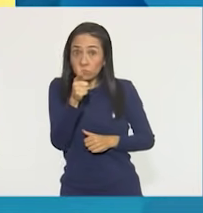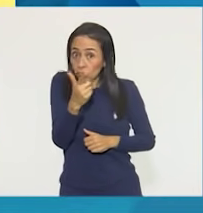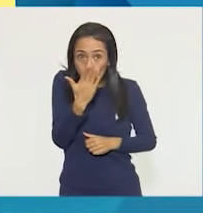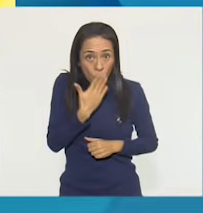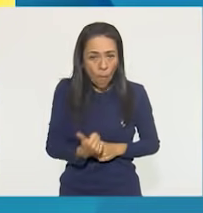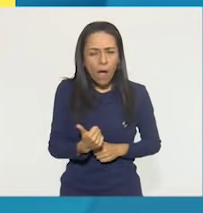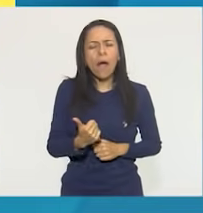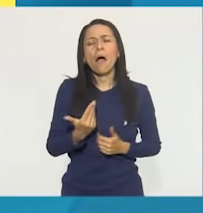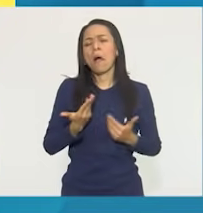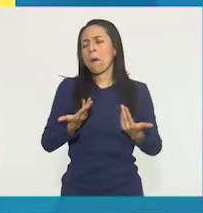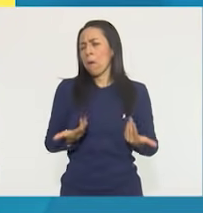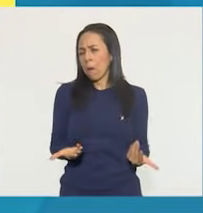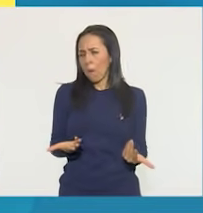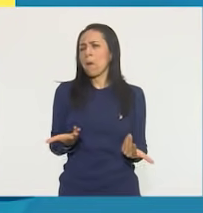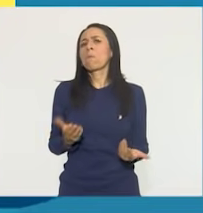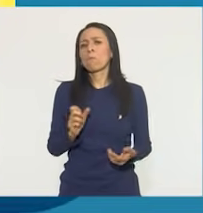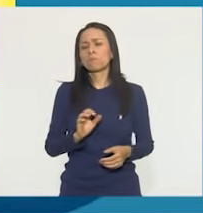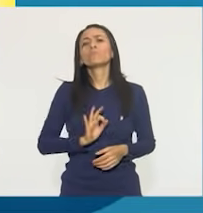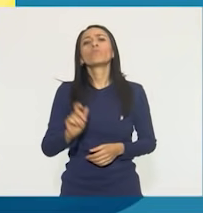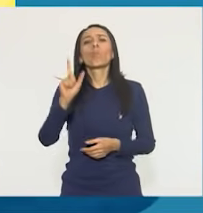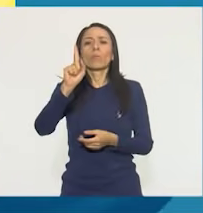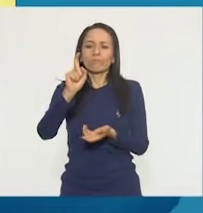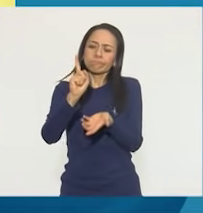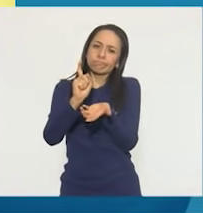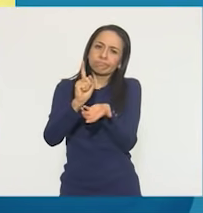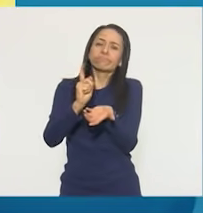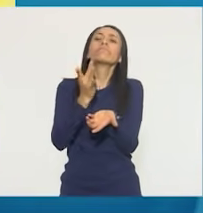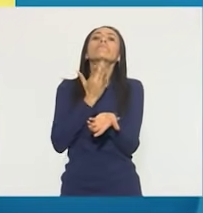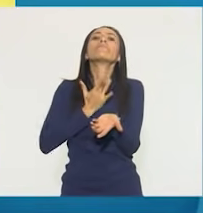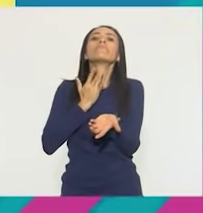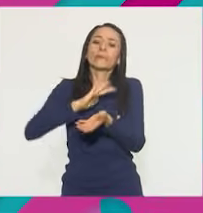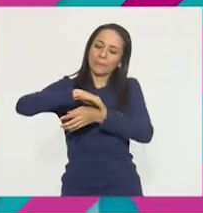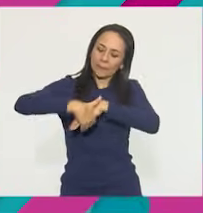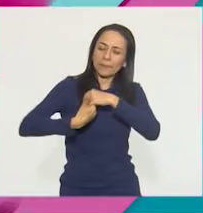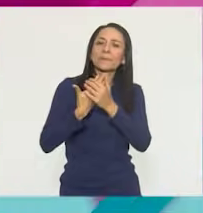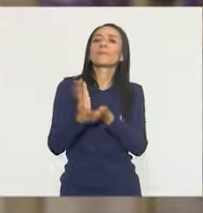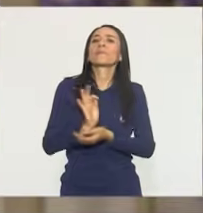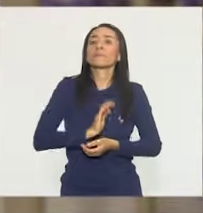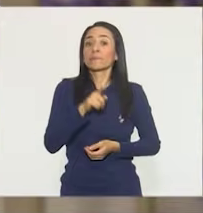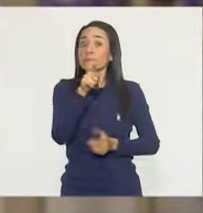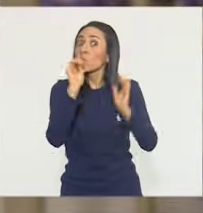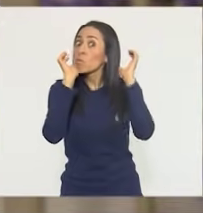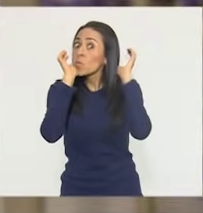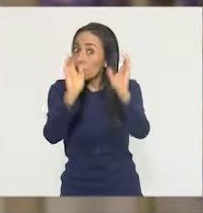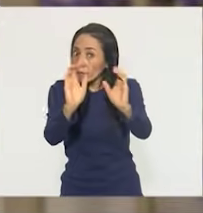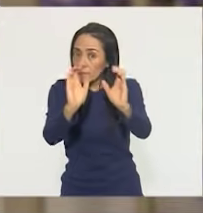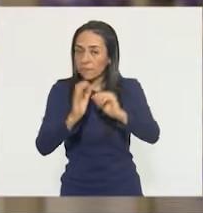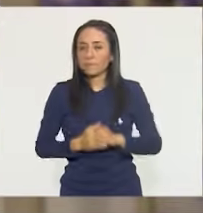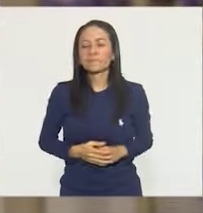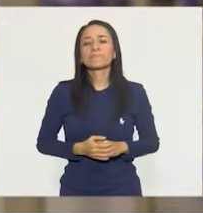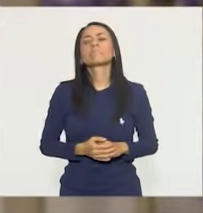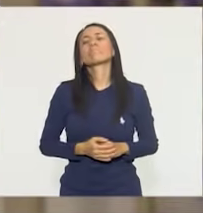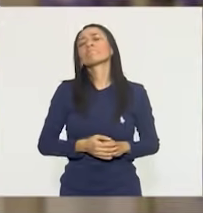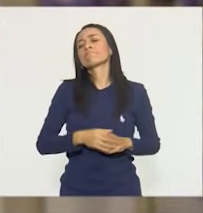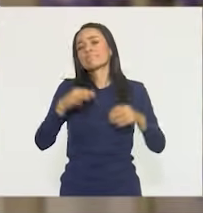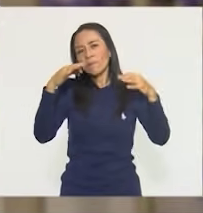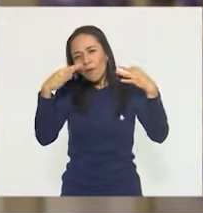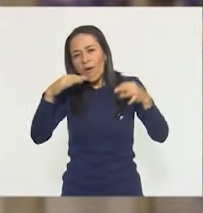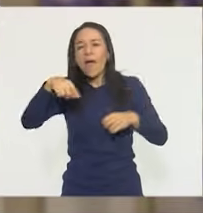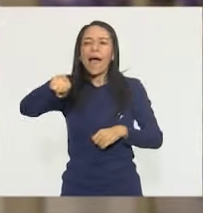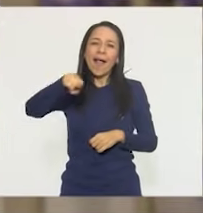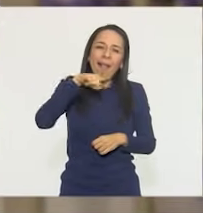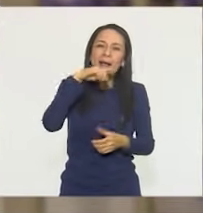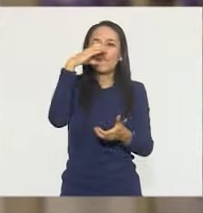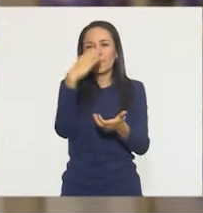usa desinfectantes a base de alcohol. ¡Cuídate! No olvides tus materiales para